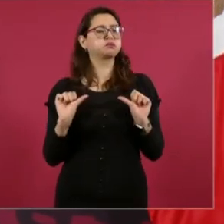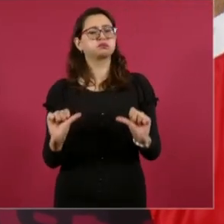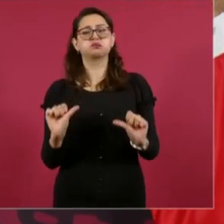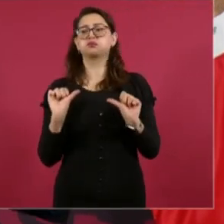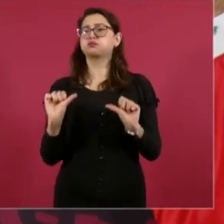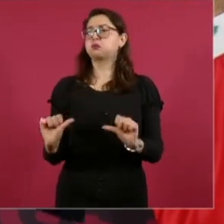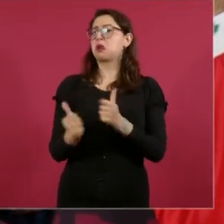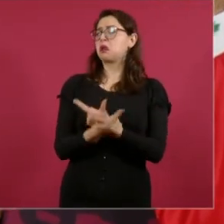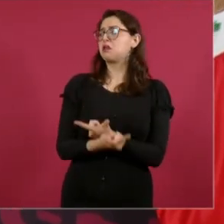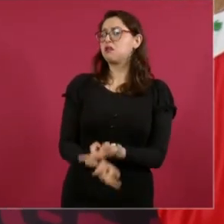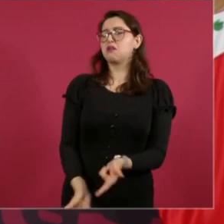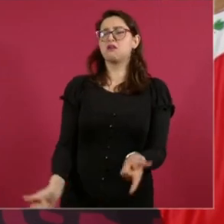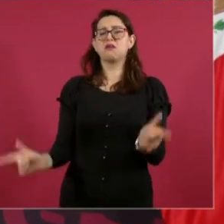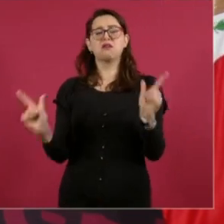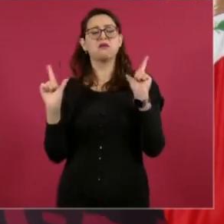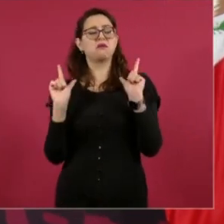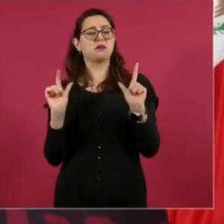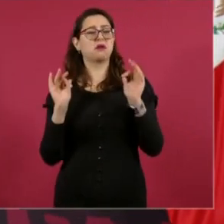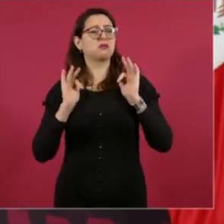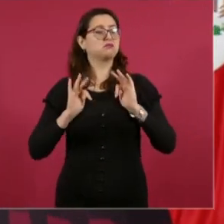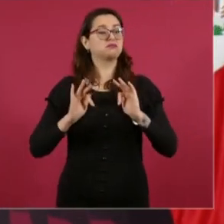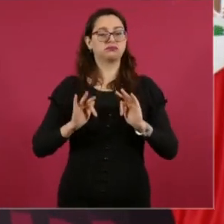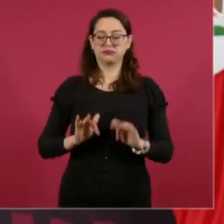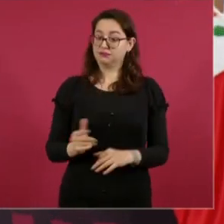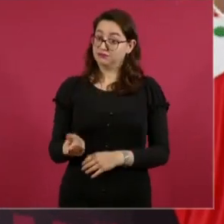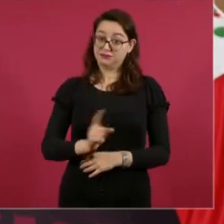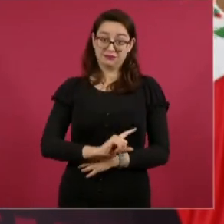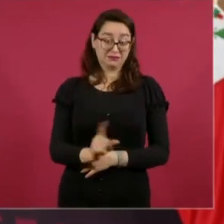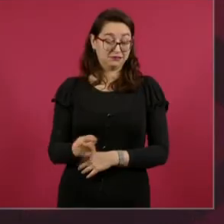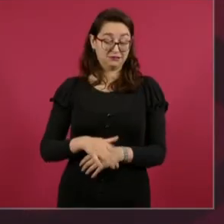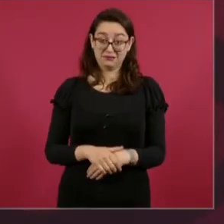manejarse impunemente. Eso ya se terminó.